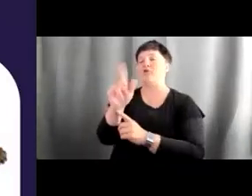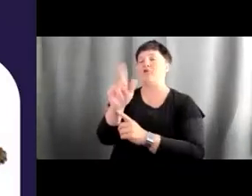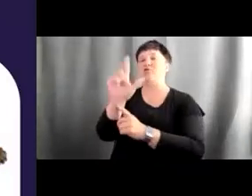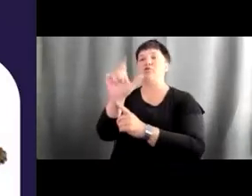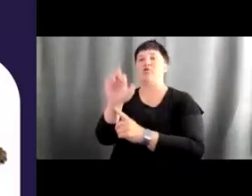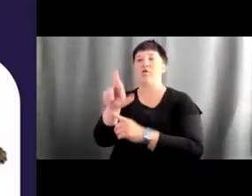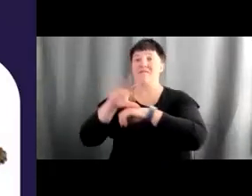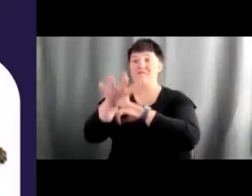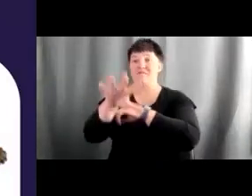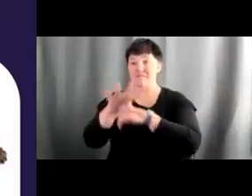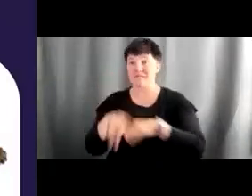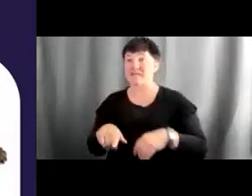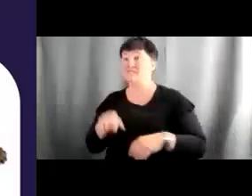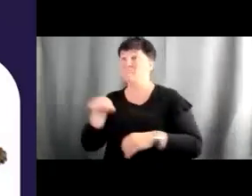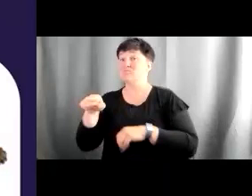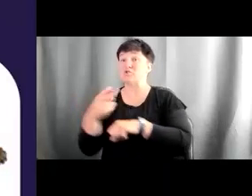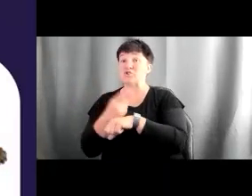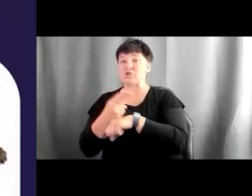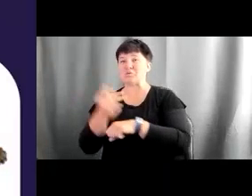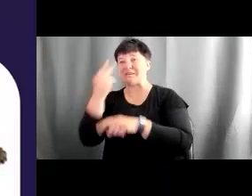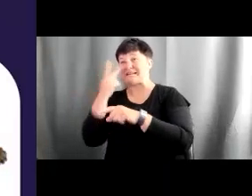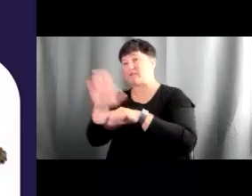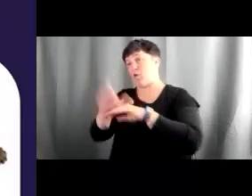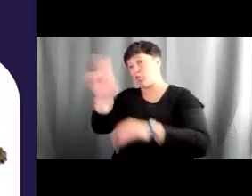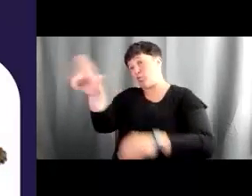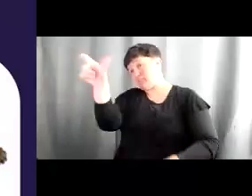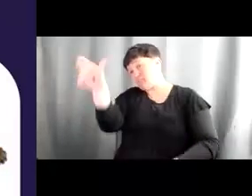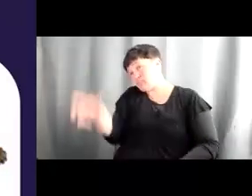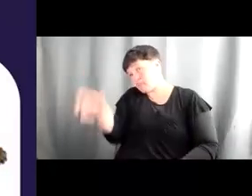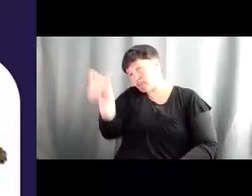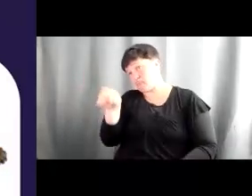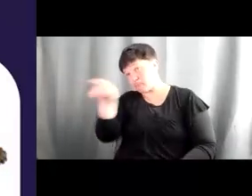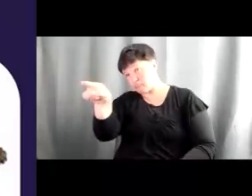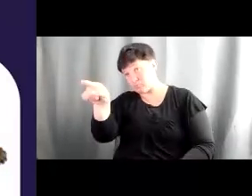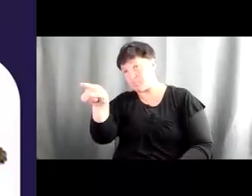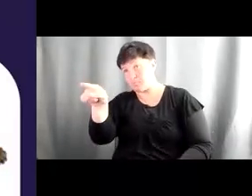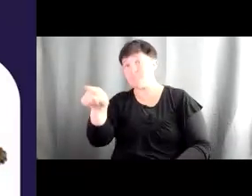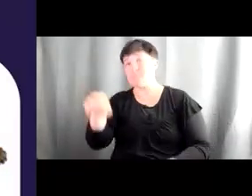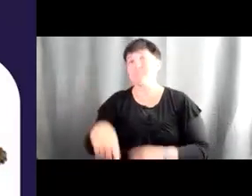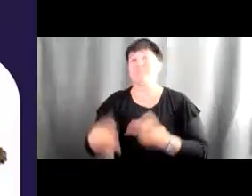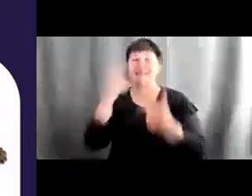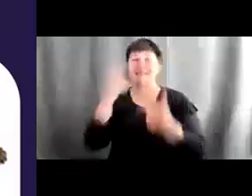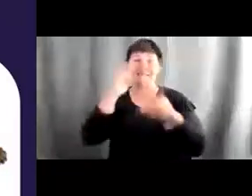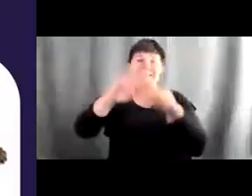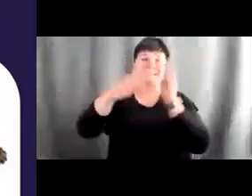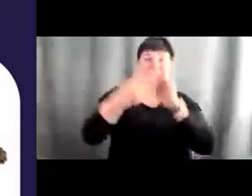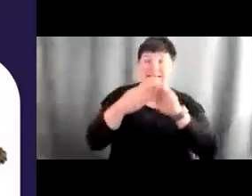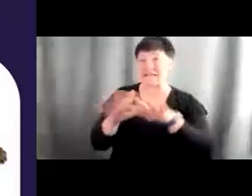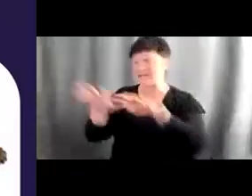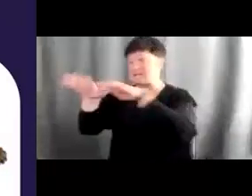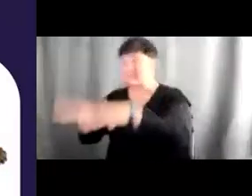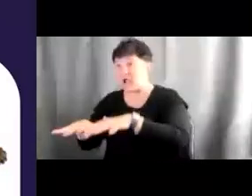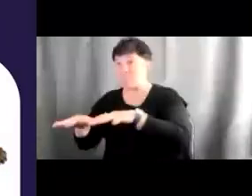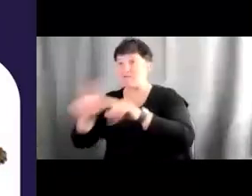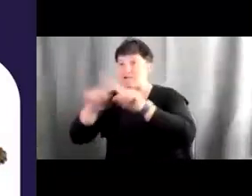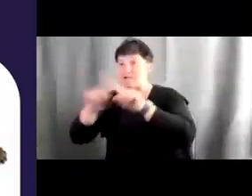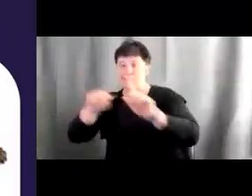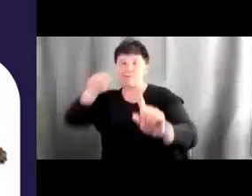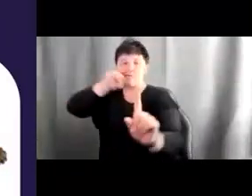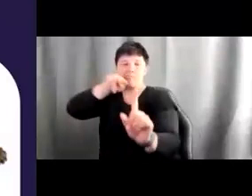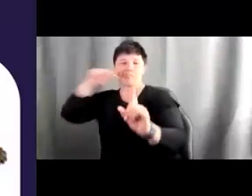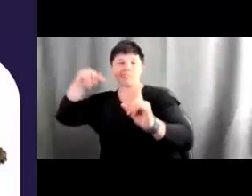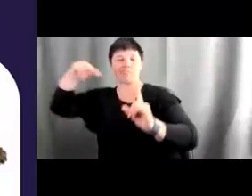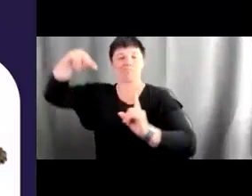por ejemplo, como puede ver ilustrado a la derecha, es ver ciudades y asentamientos desde diferentes ángulos por los que pasa. Así que